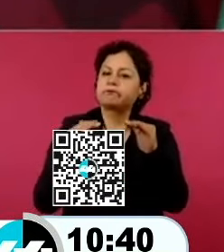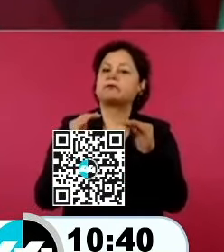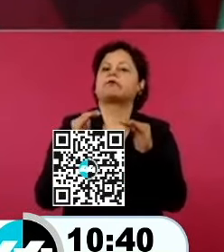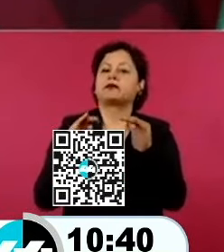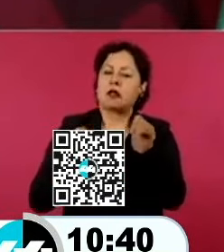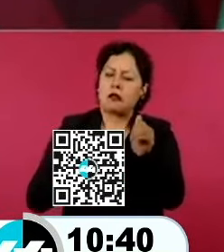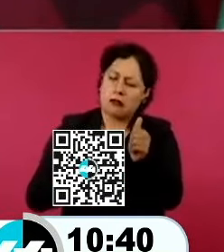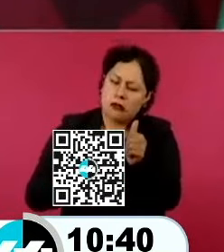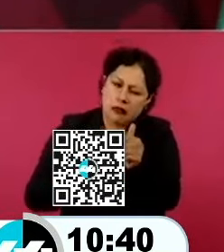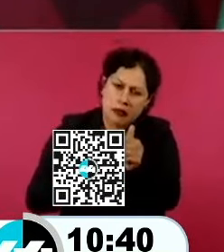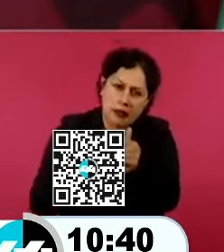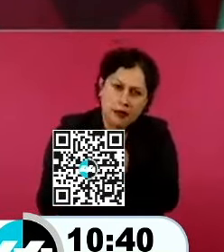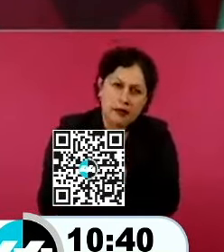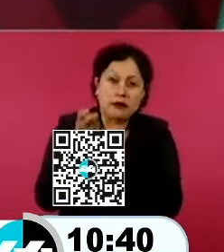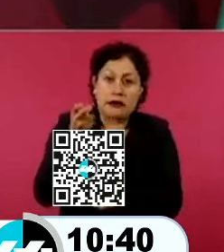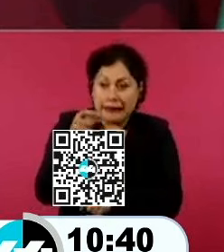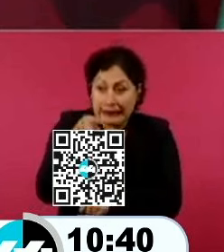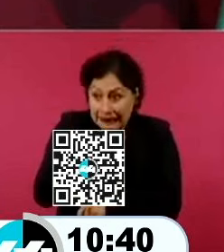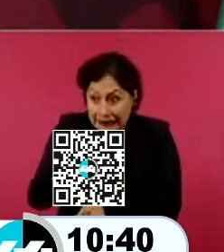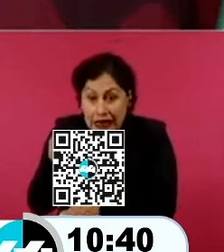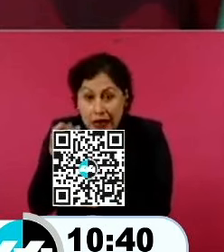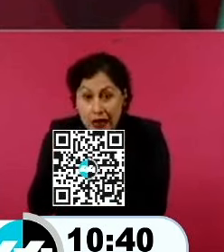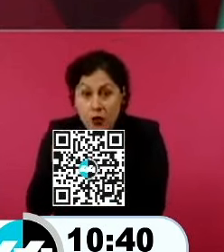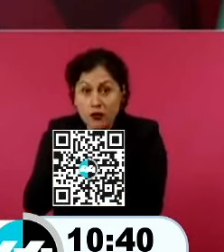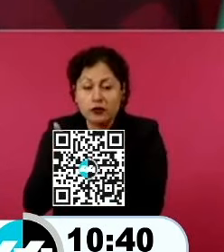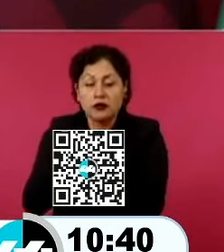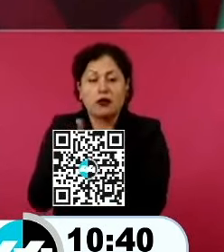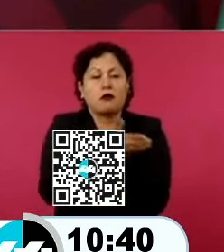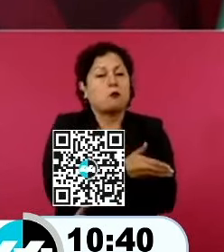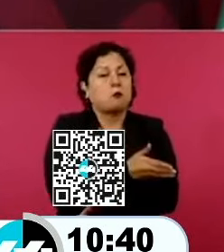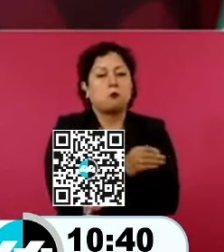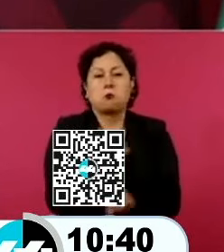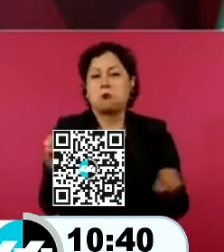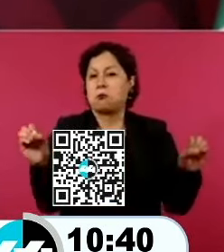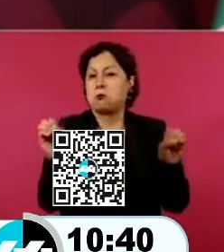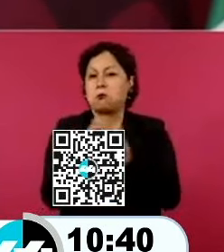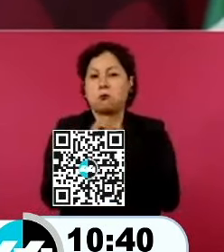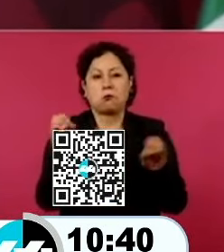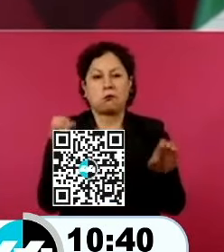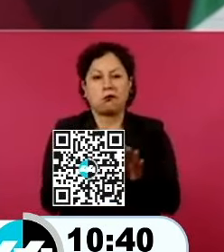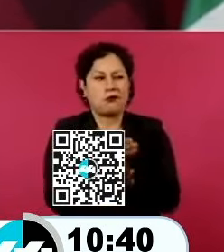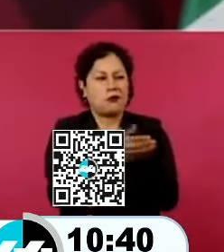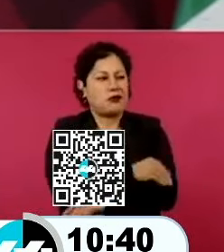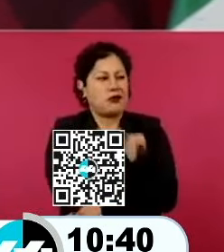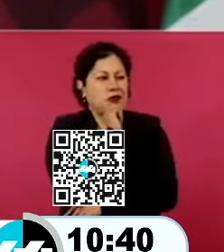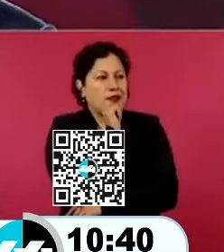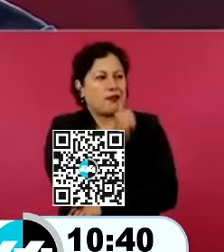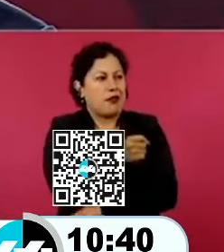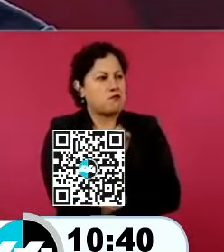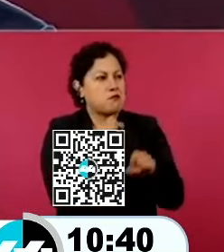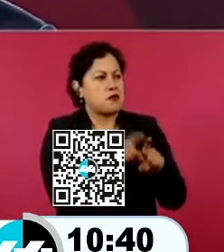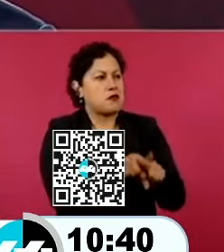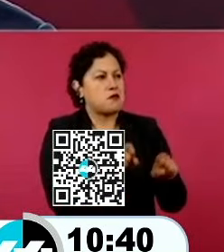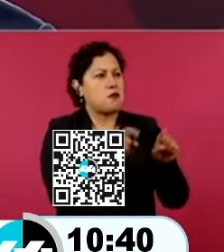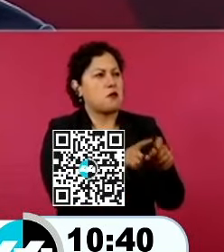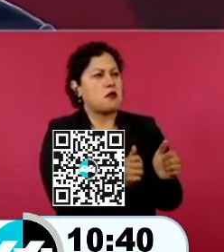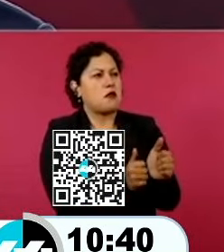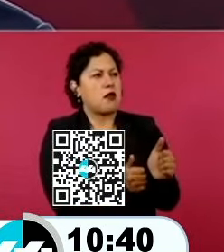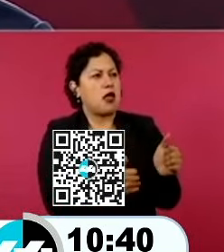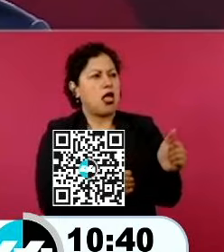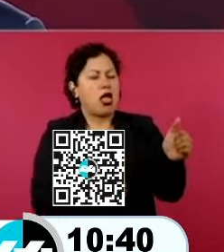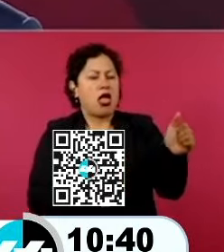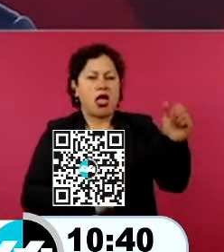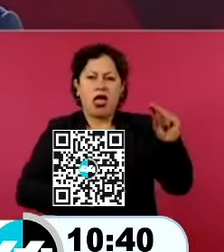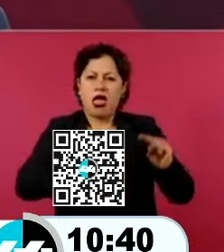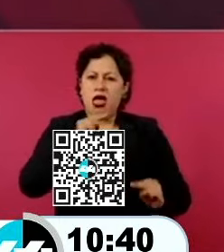se ha logrado reducir la desigualdad que era monstruosa la desigualdad económica y